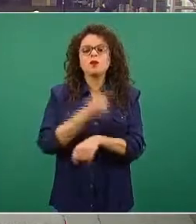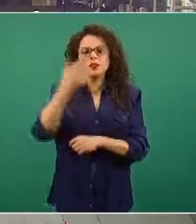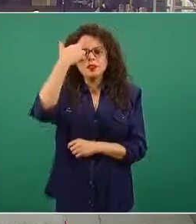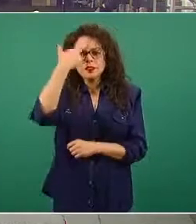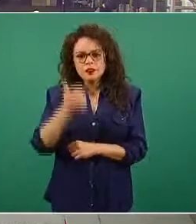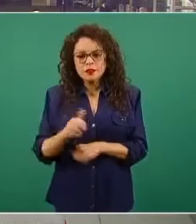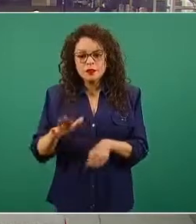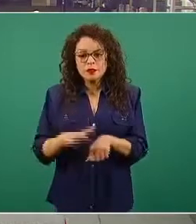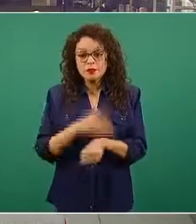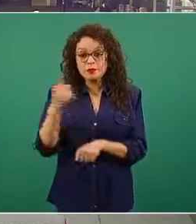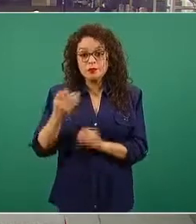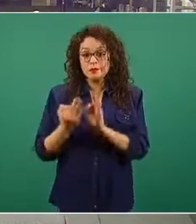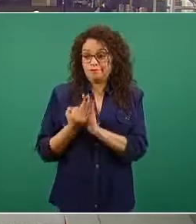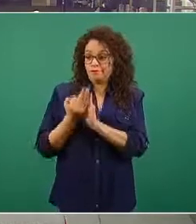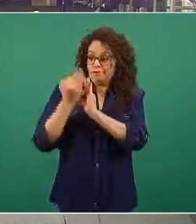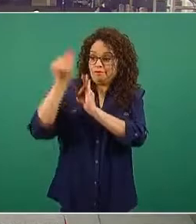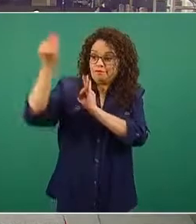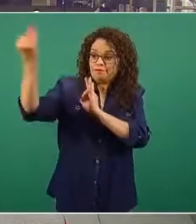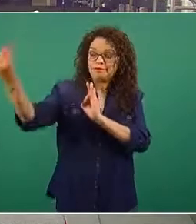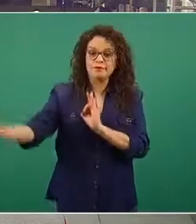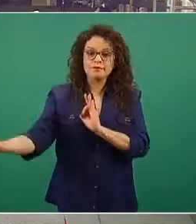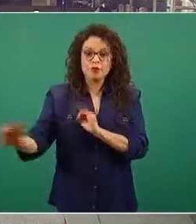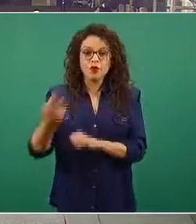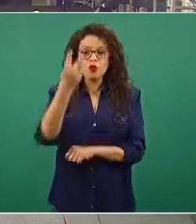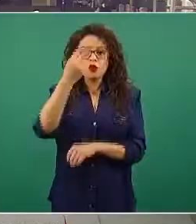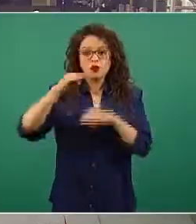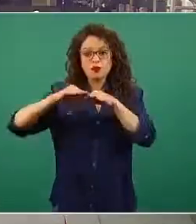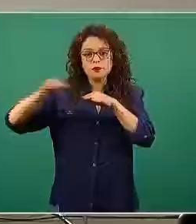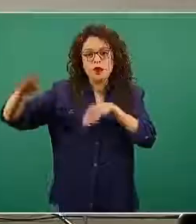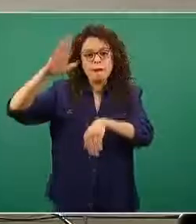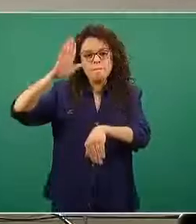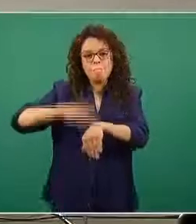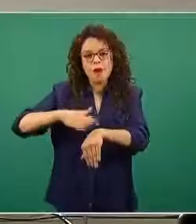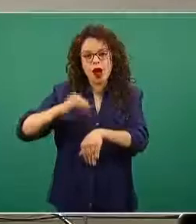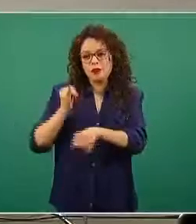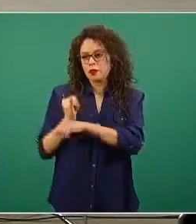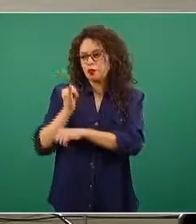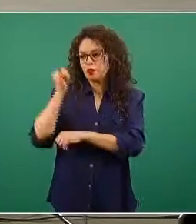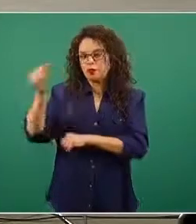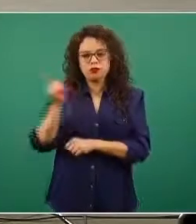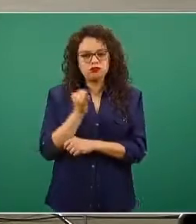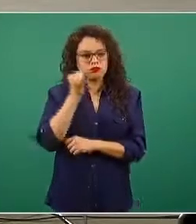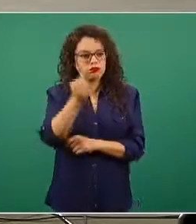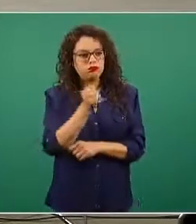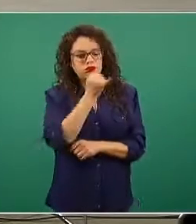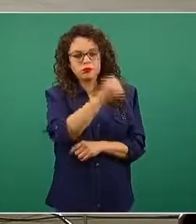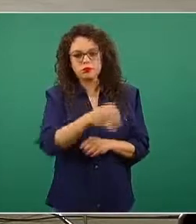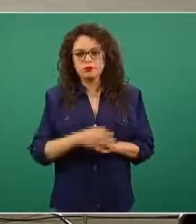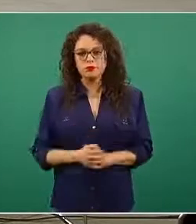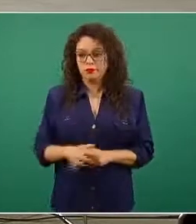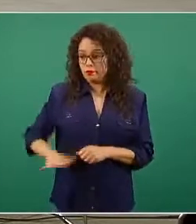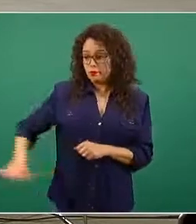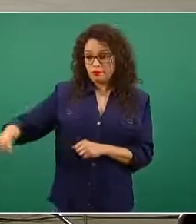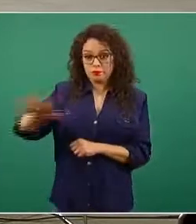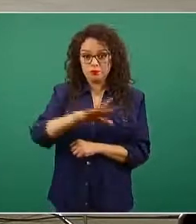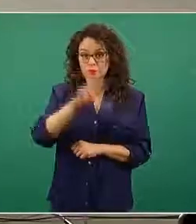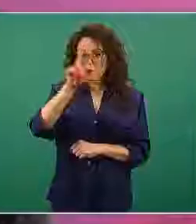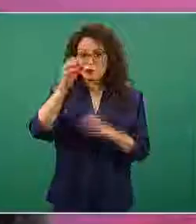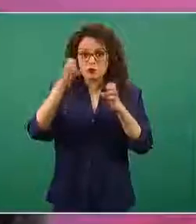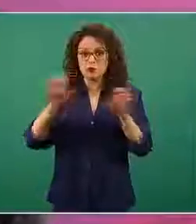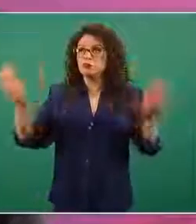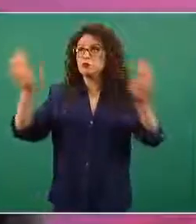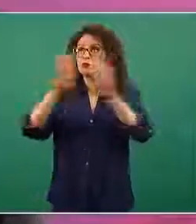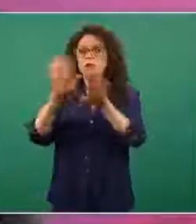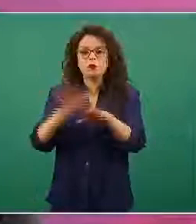una distancia mayor a los 2 metros, porque estamos en un ambiente que no se consideraría como un espacio cerrado, dado la